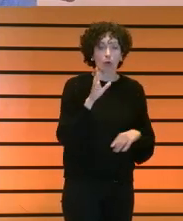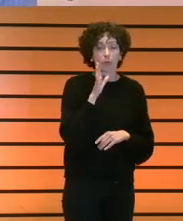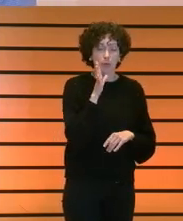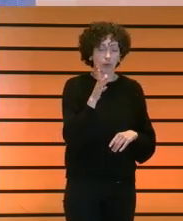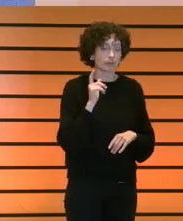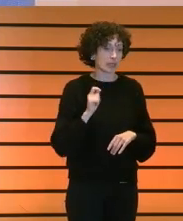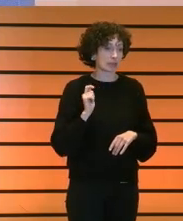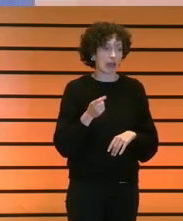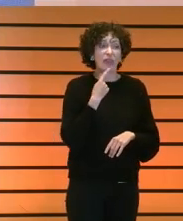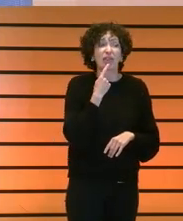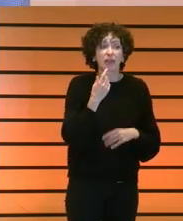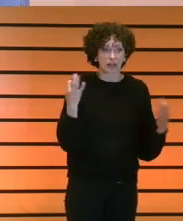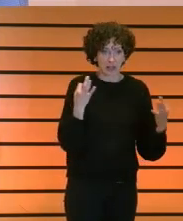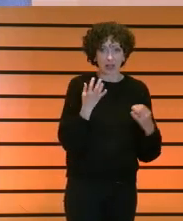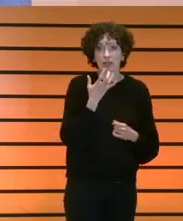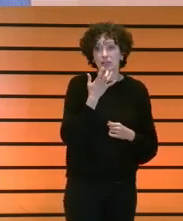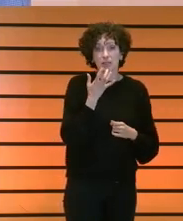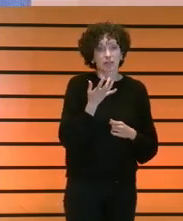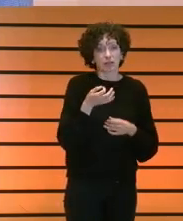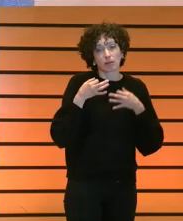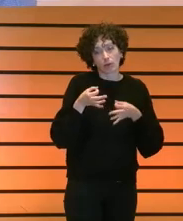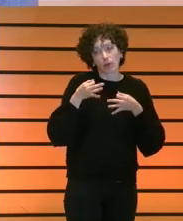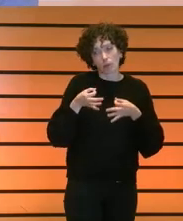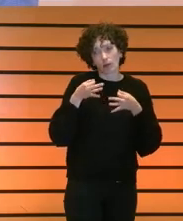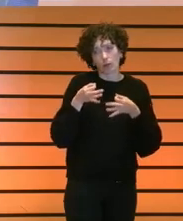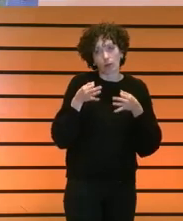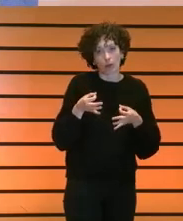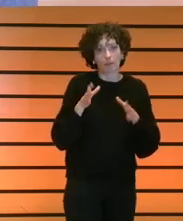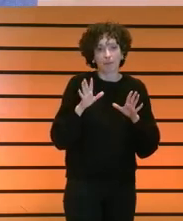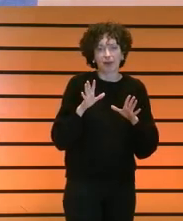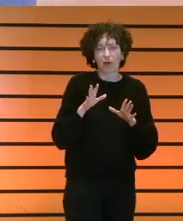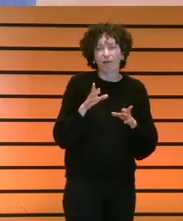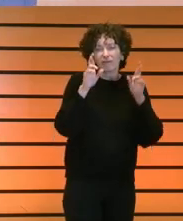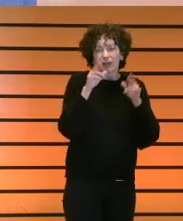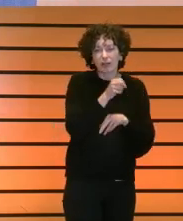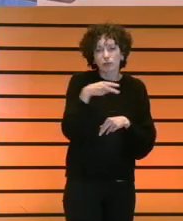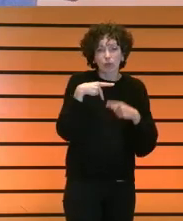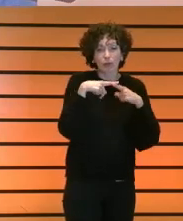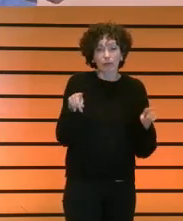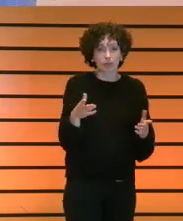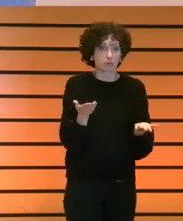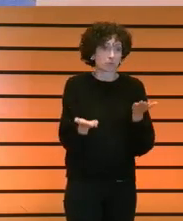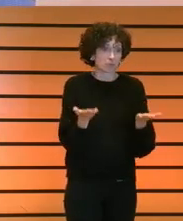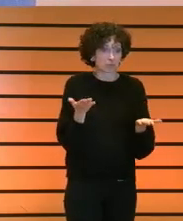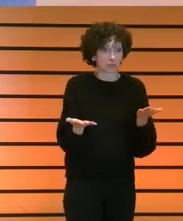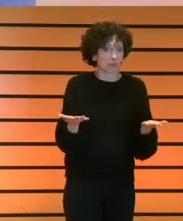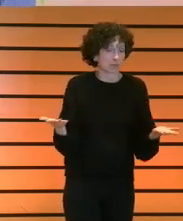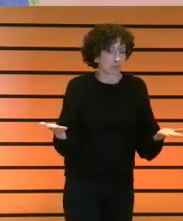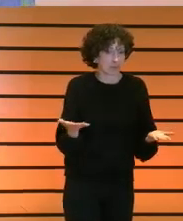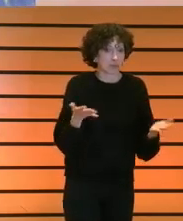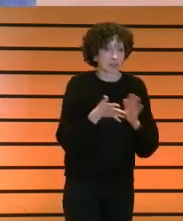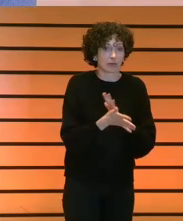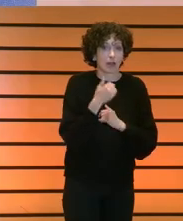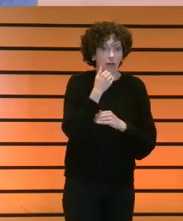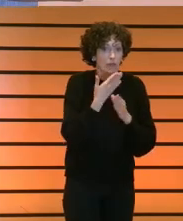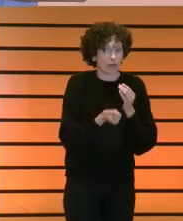decir, quien hace las cosas como siempre y espera obtener resultados diferentes, pues realmente algo falla en